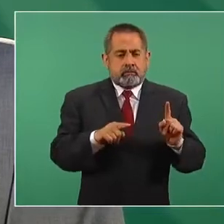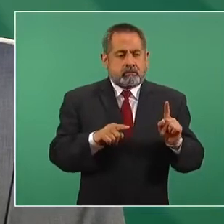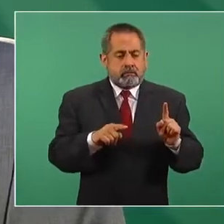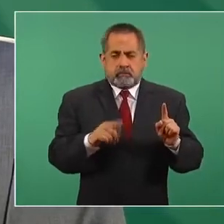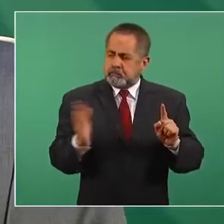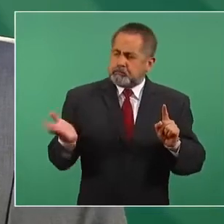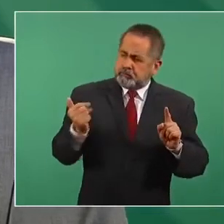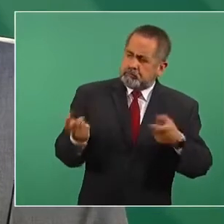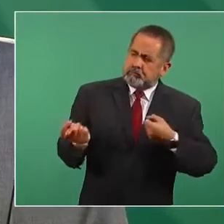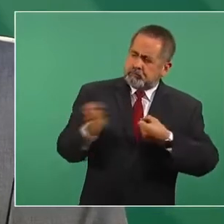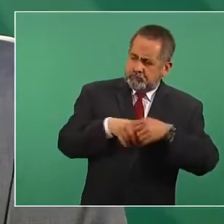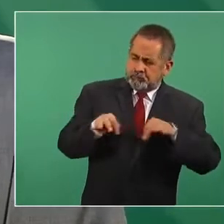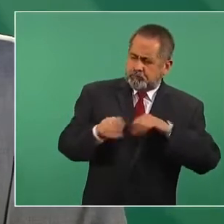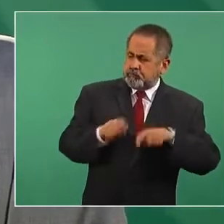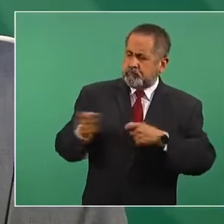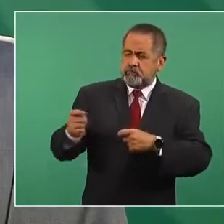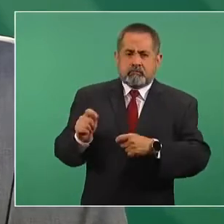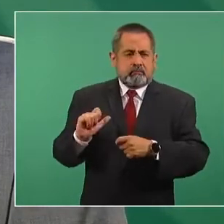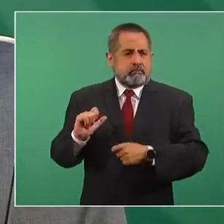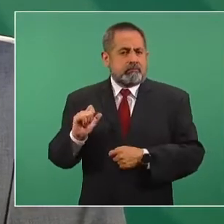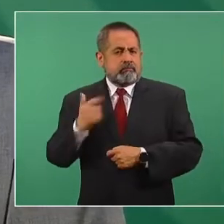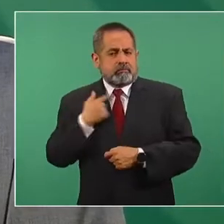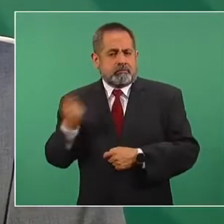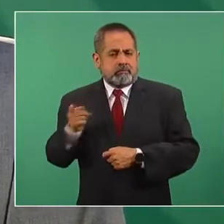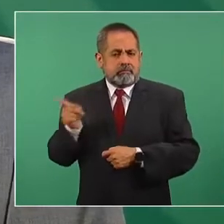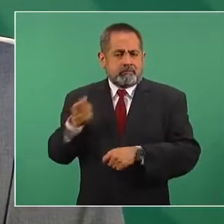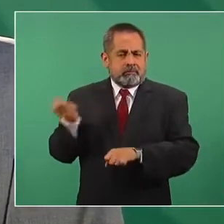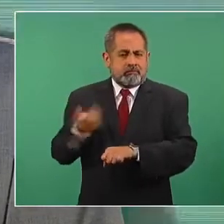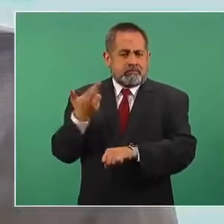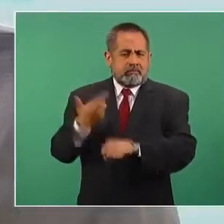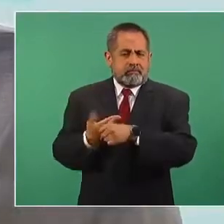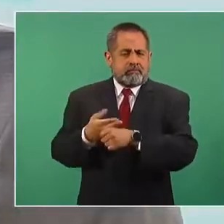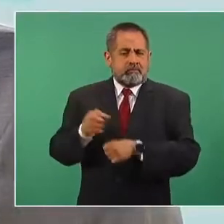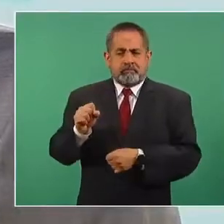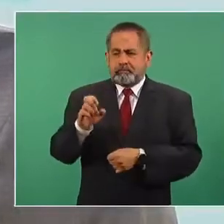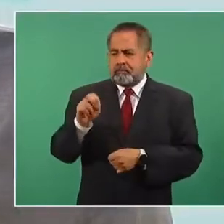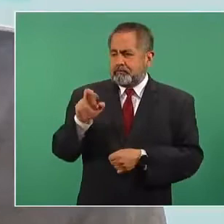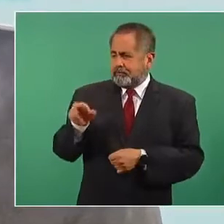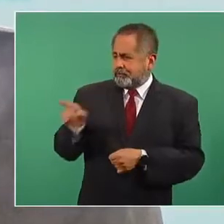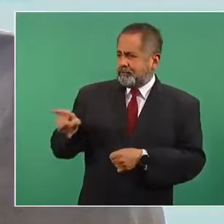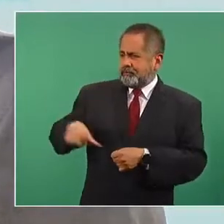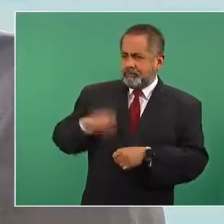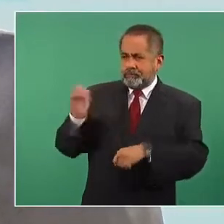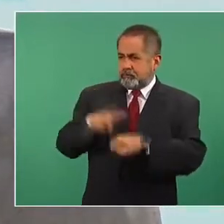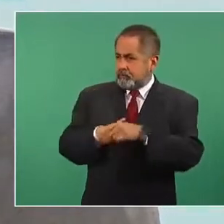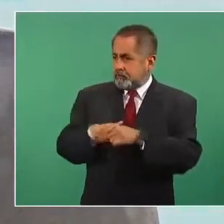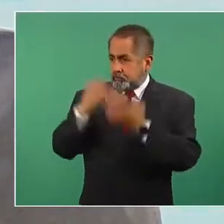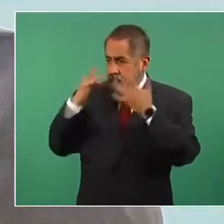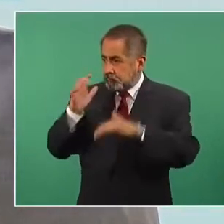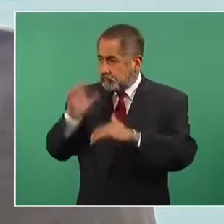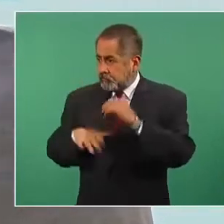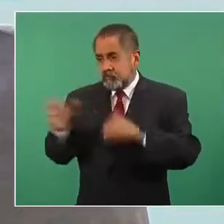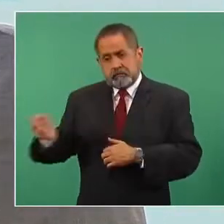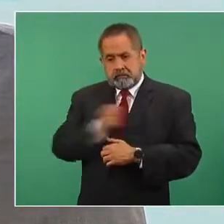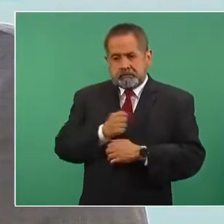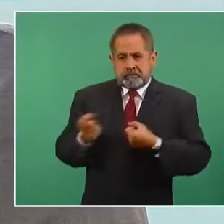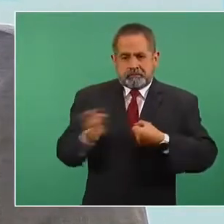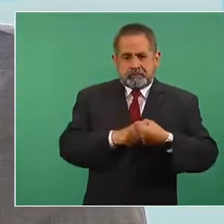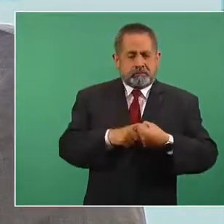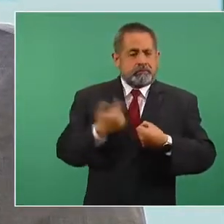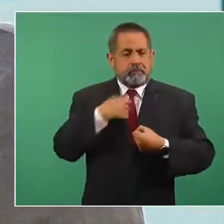nómina a una antigua secretaria de Energía del Gobierno Federal y al